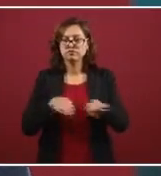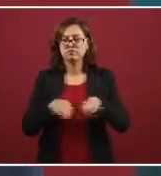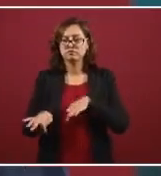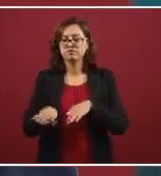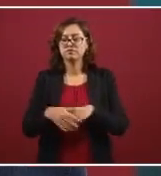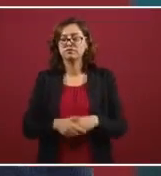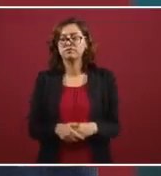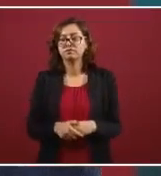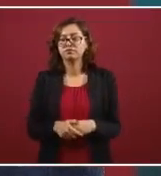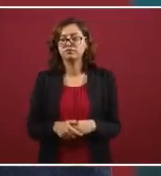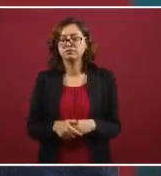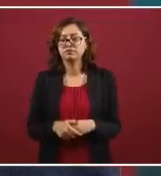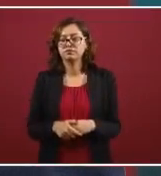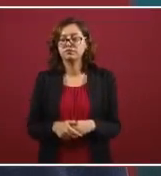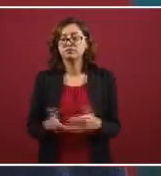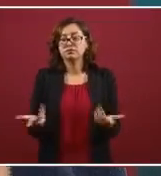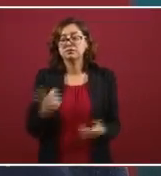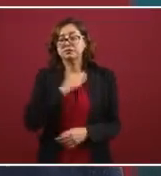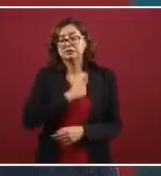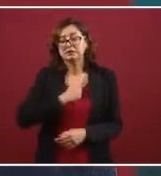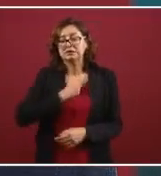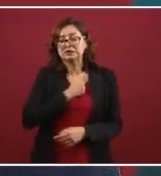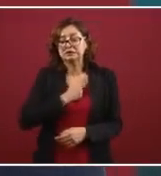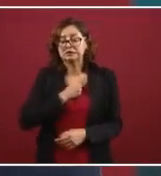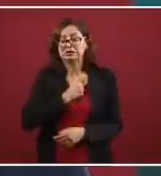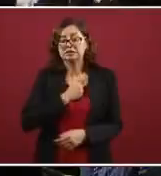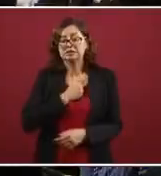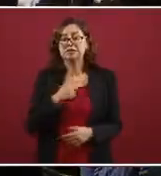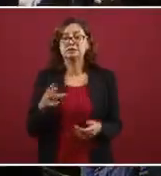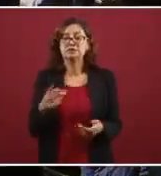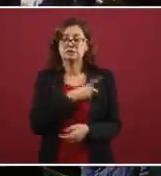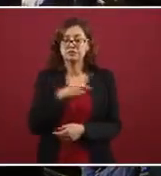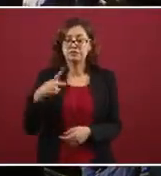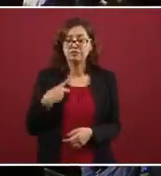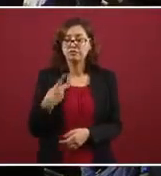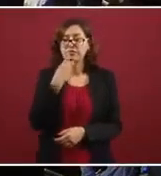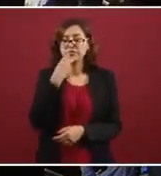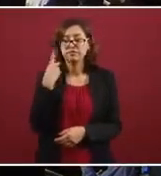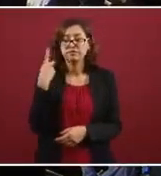Lamentablemente, y tenemos que decirlo porque es parte de los vientos